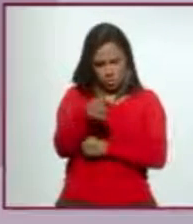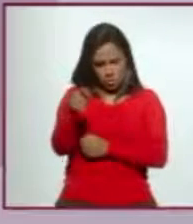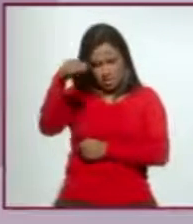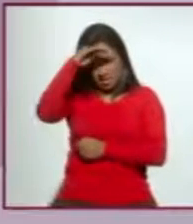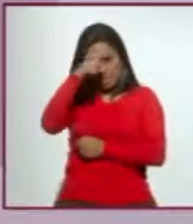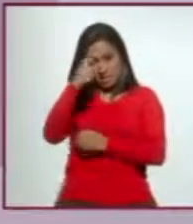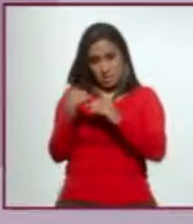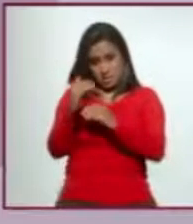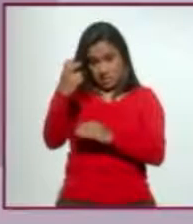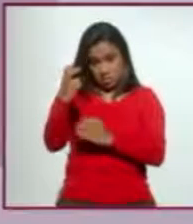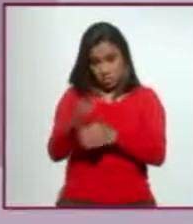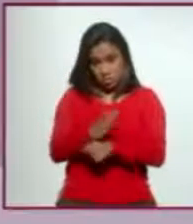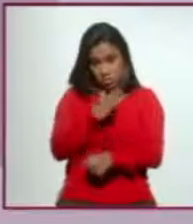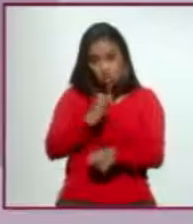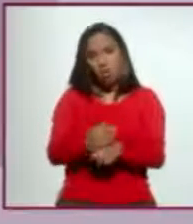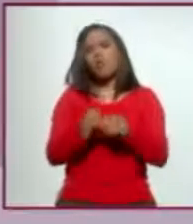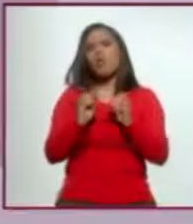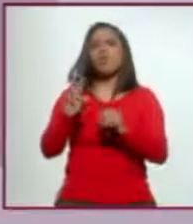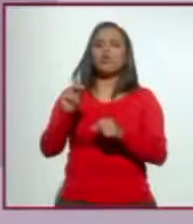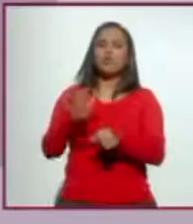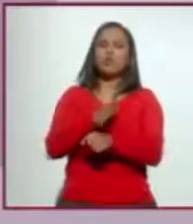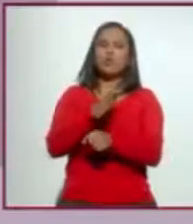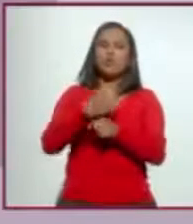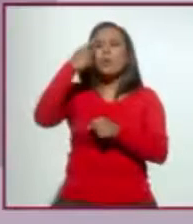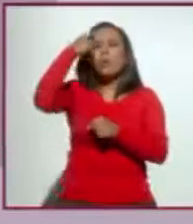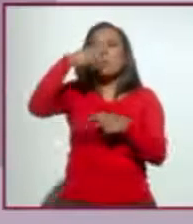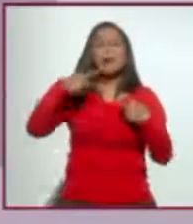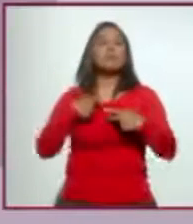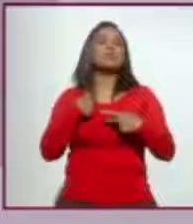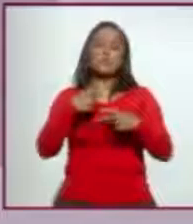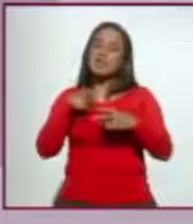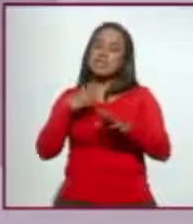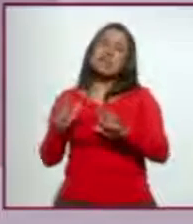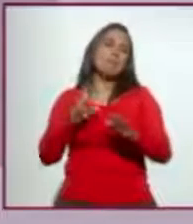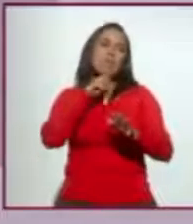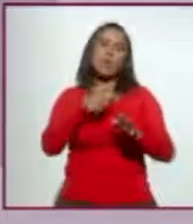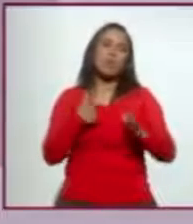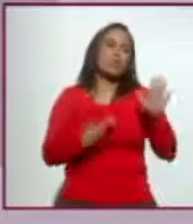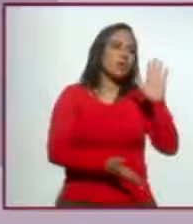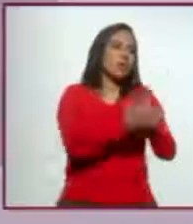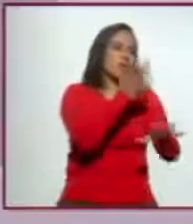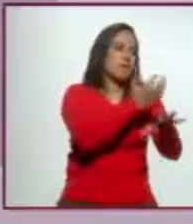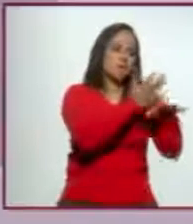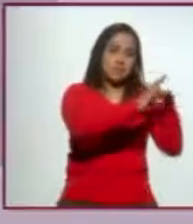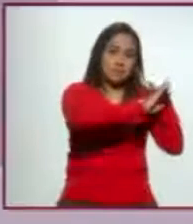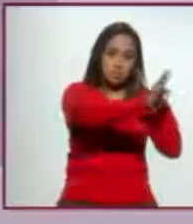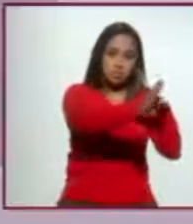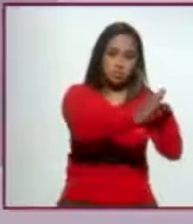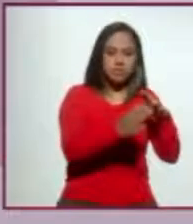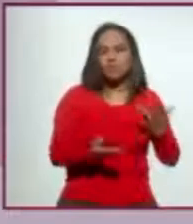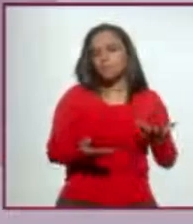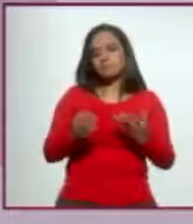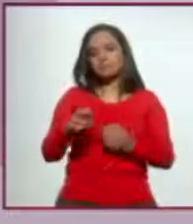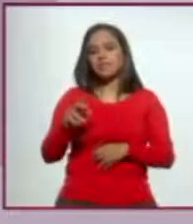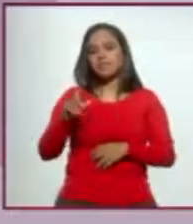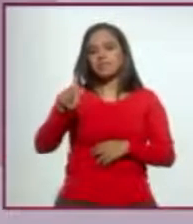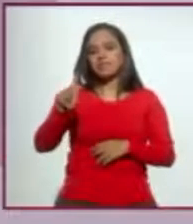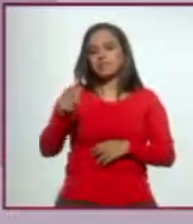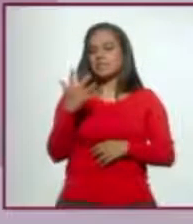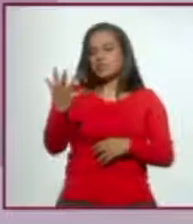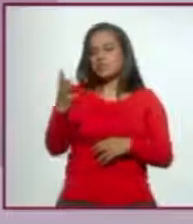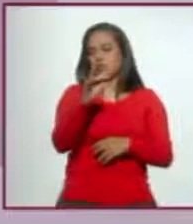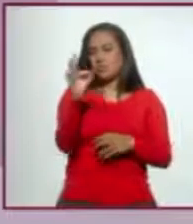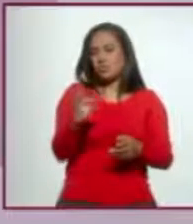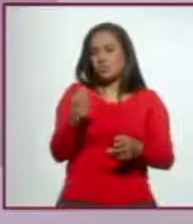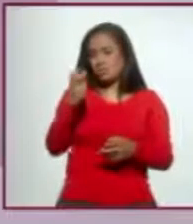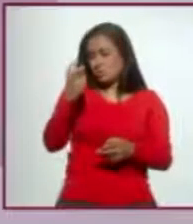que este aumento es suficiente o insuficiente para que las personas ya no quieran irse a trabajar de forma ilegal a Estados Unidos? Obviamente el 75% considera